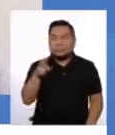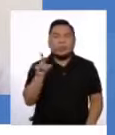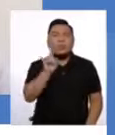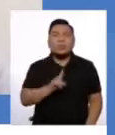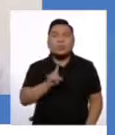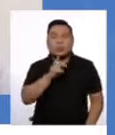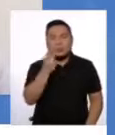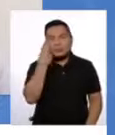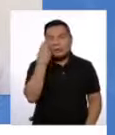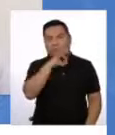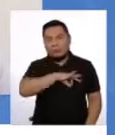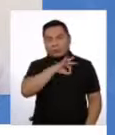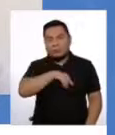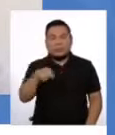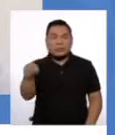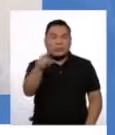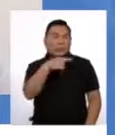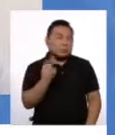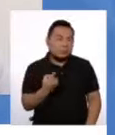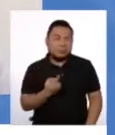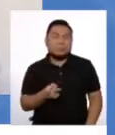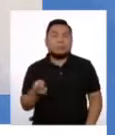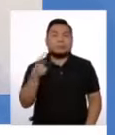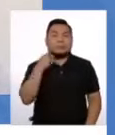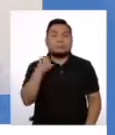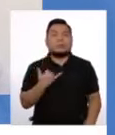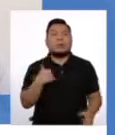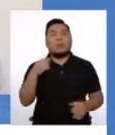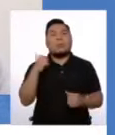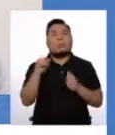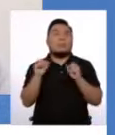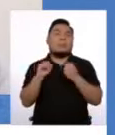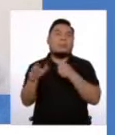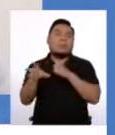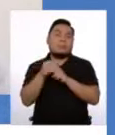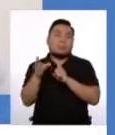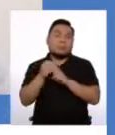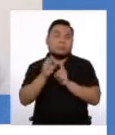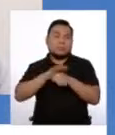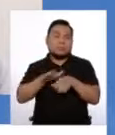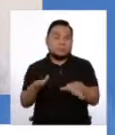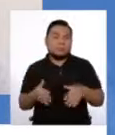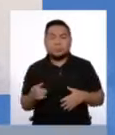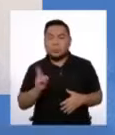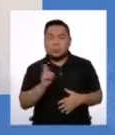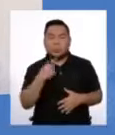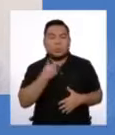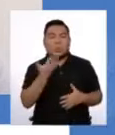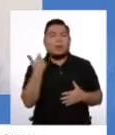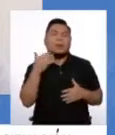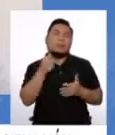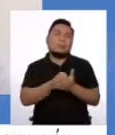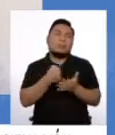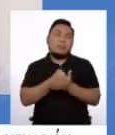desigual y oportunista porque han tomado como ventaja a partir de una circunstancia de crisis que el